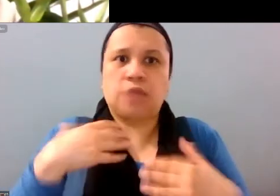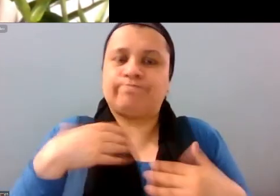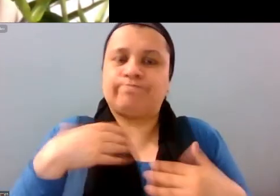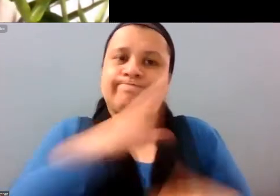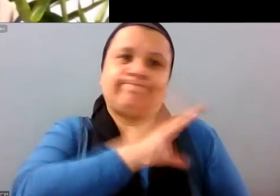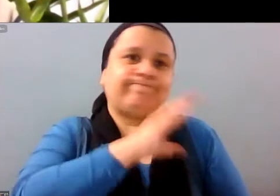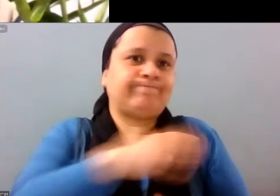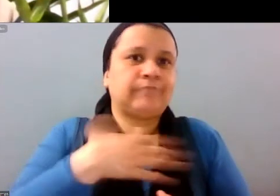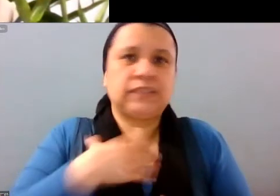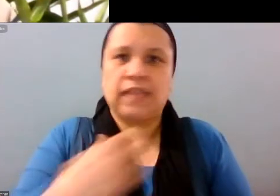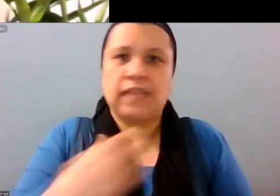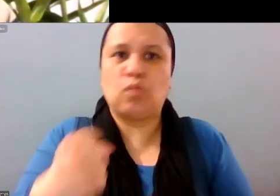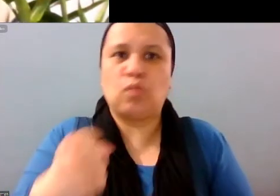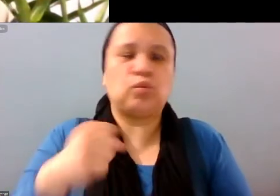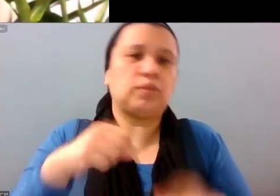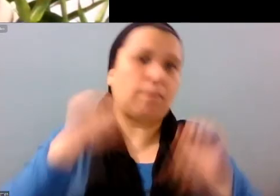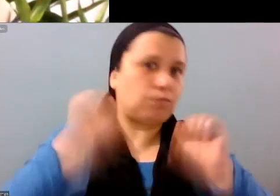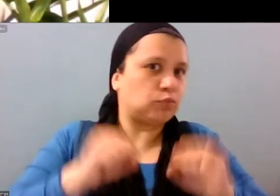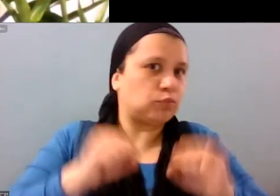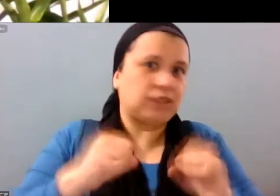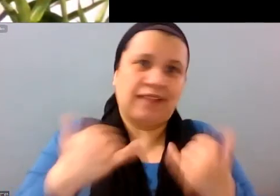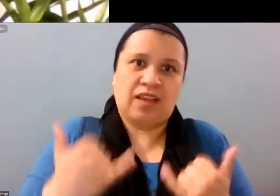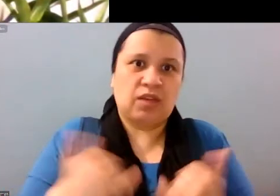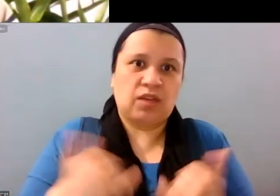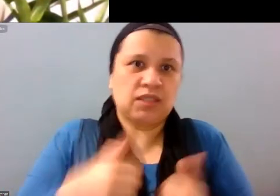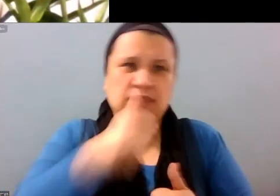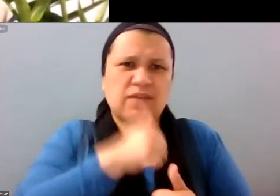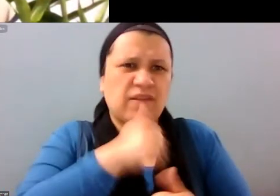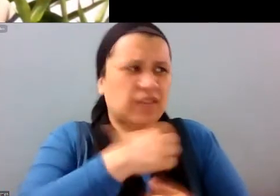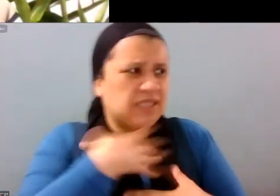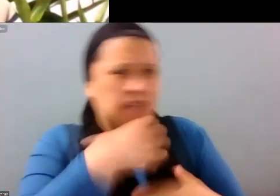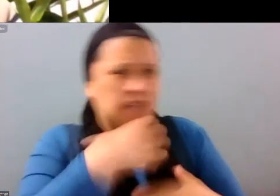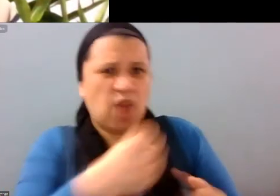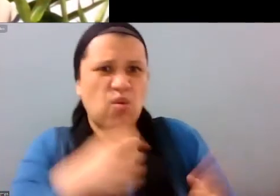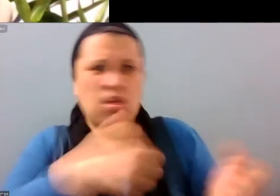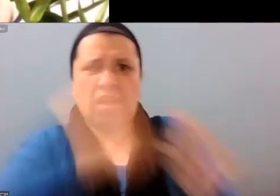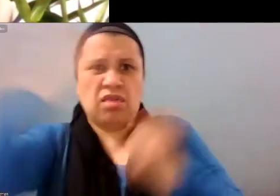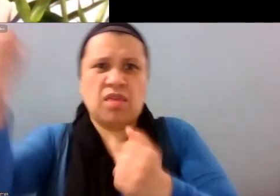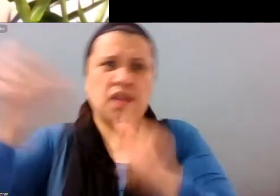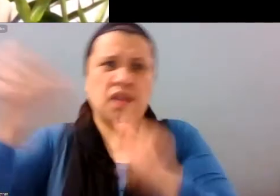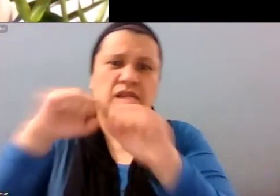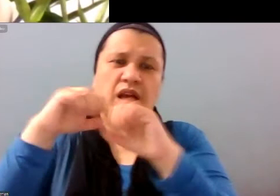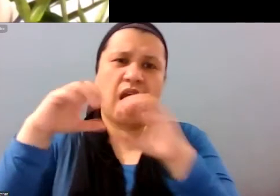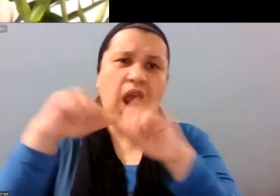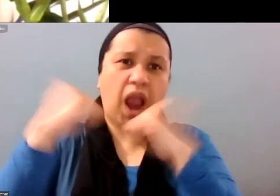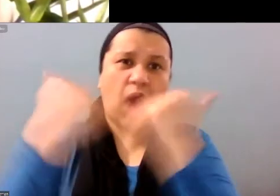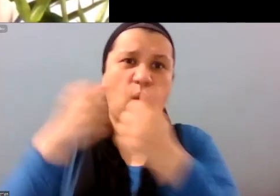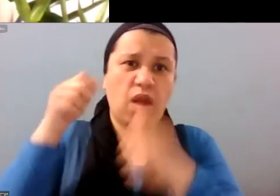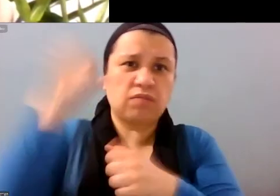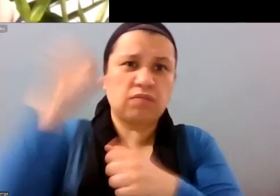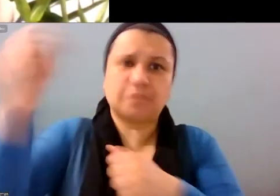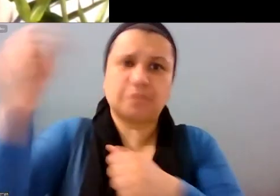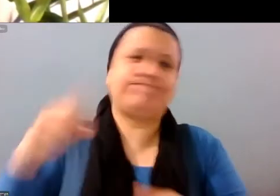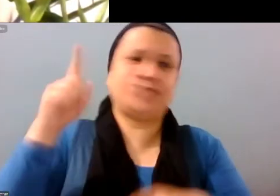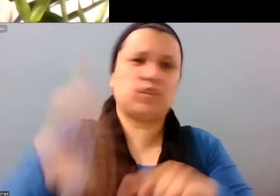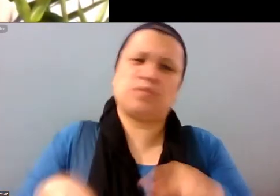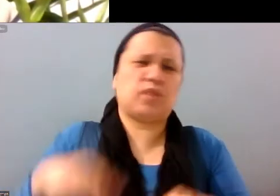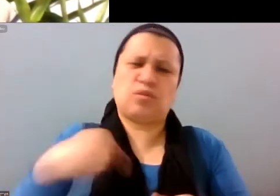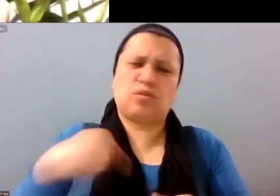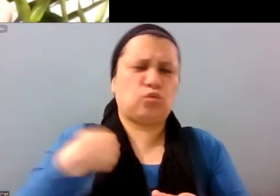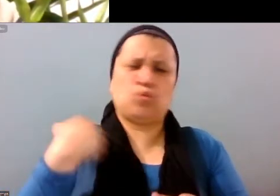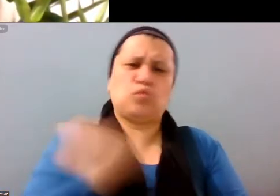eso sea posible es decir sacrificar salud por otra cosa lo cual con lo cual nosotros estaríamos completamente en contra